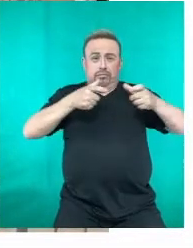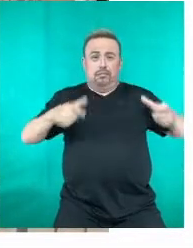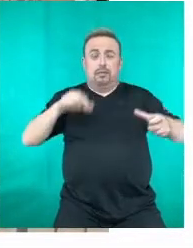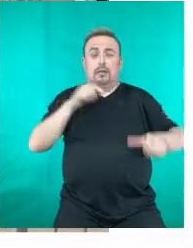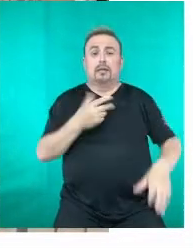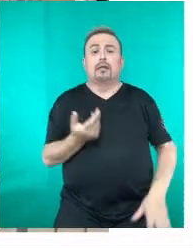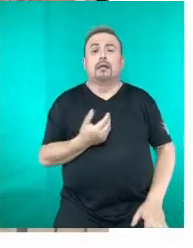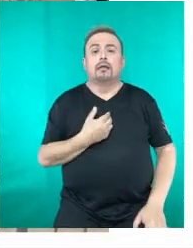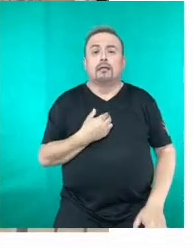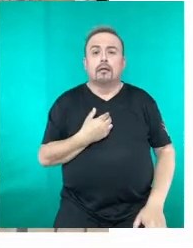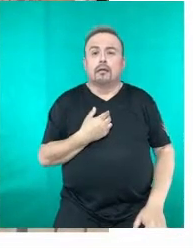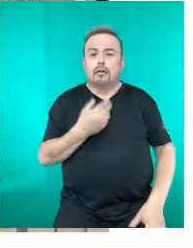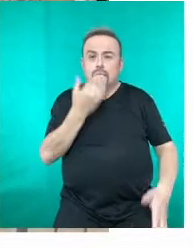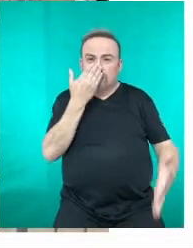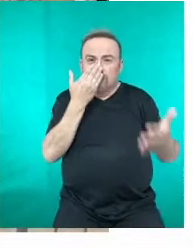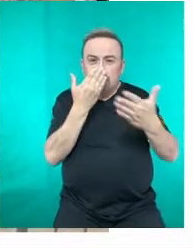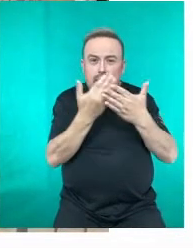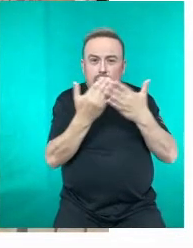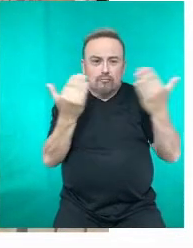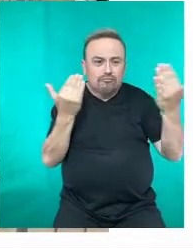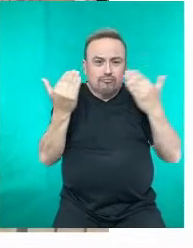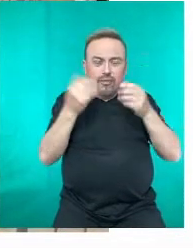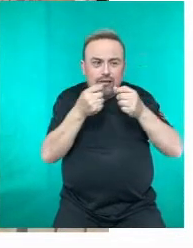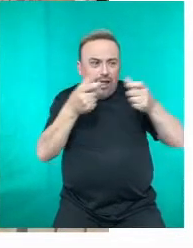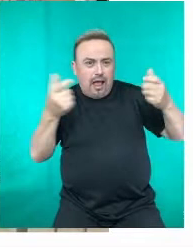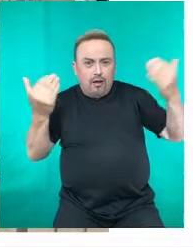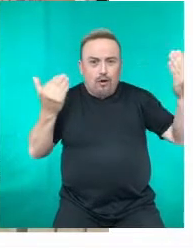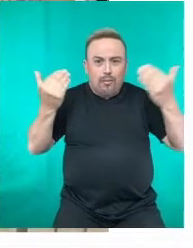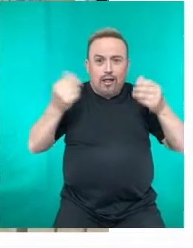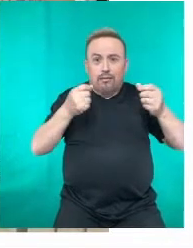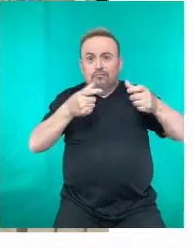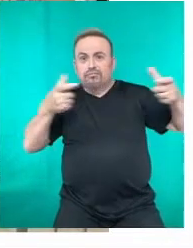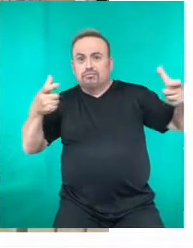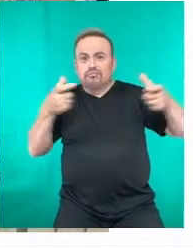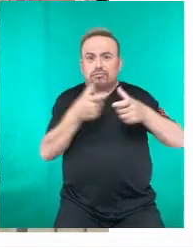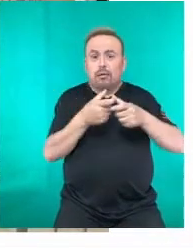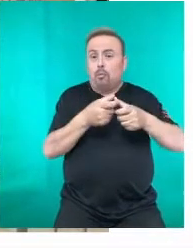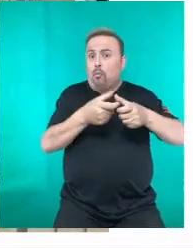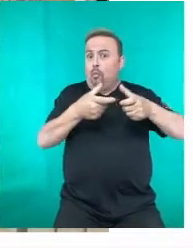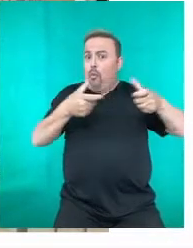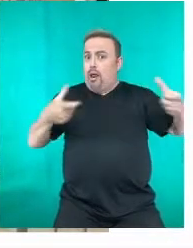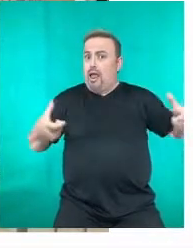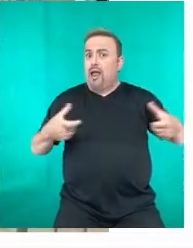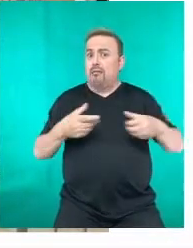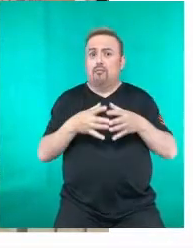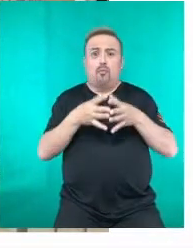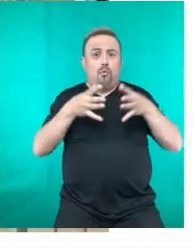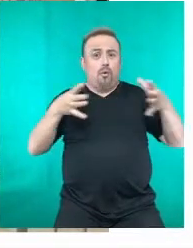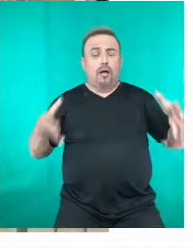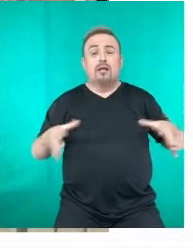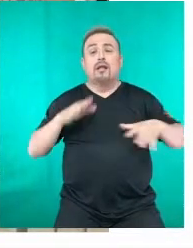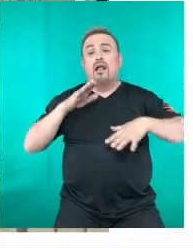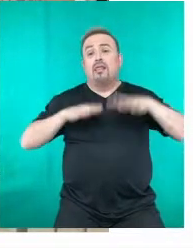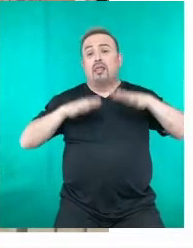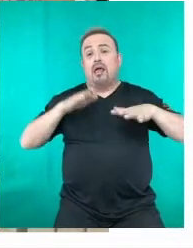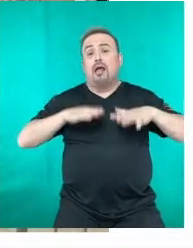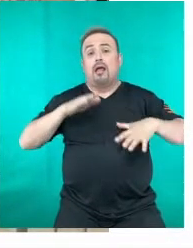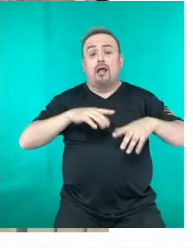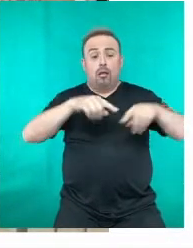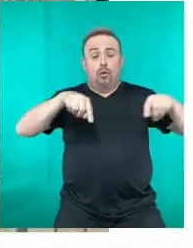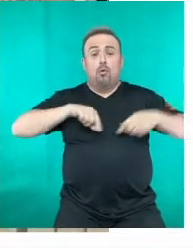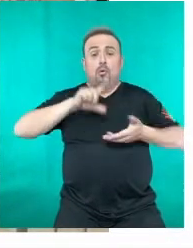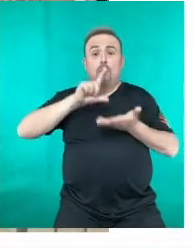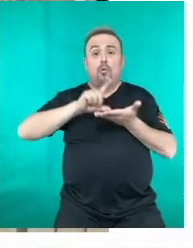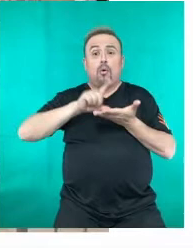no hay una, una referencia para que vean lo grandes que pueden ser, digamos, son muy grandes, dependiendo obviamente de la planta desaladora.